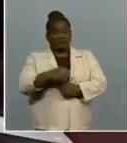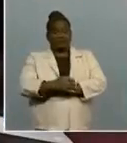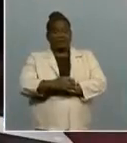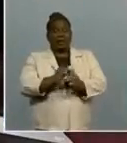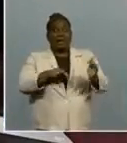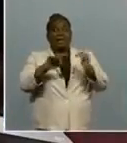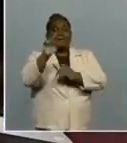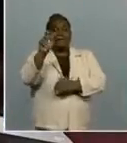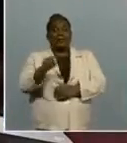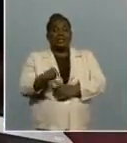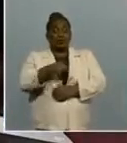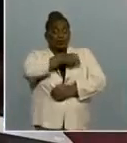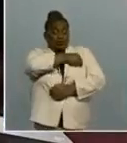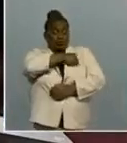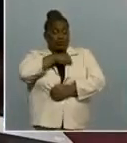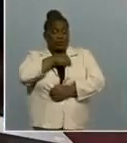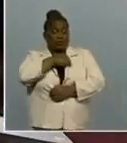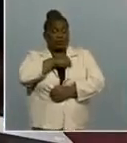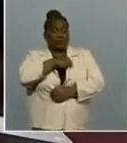ministerios